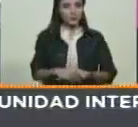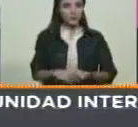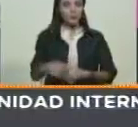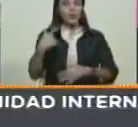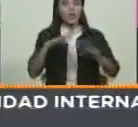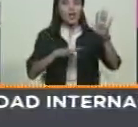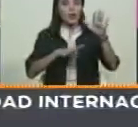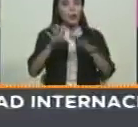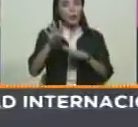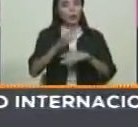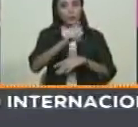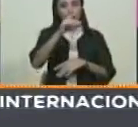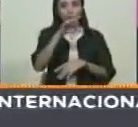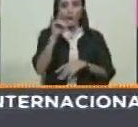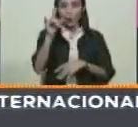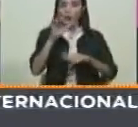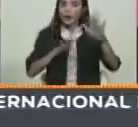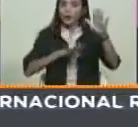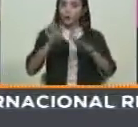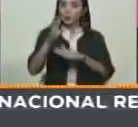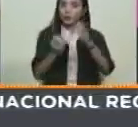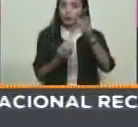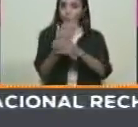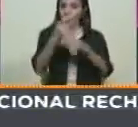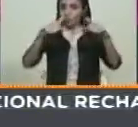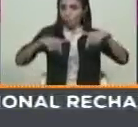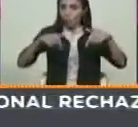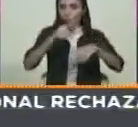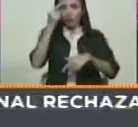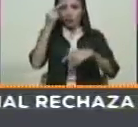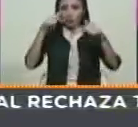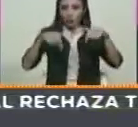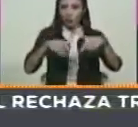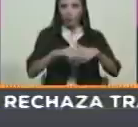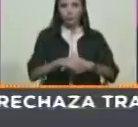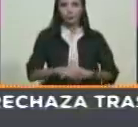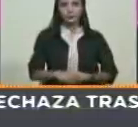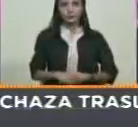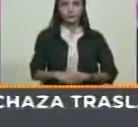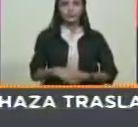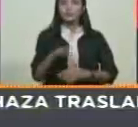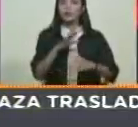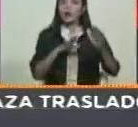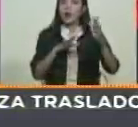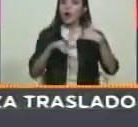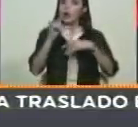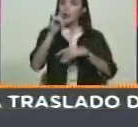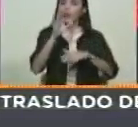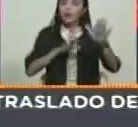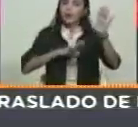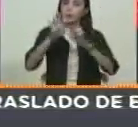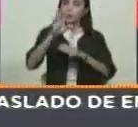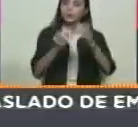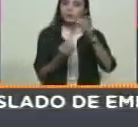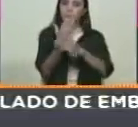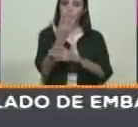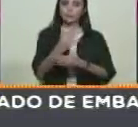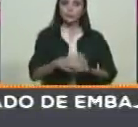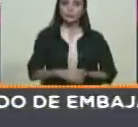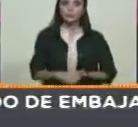14 de mayo escúchame bien escúchame bien lunes 14 de mayo